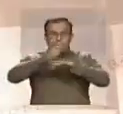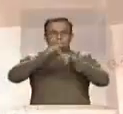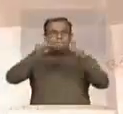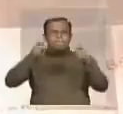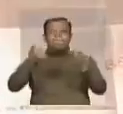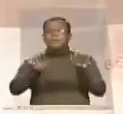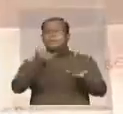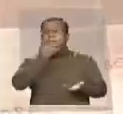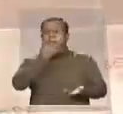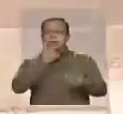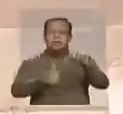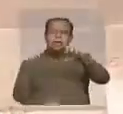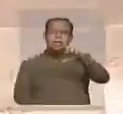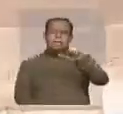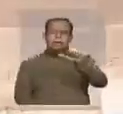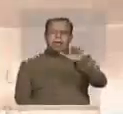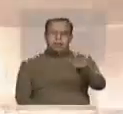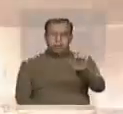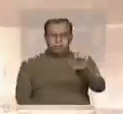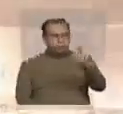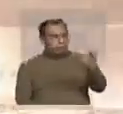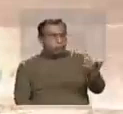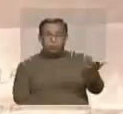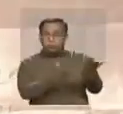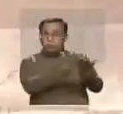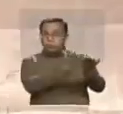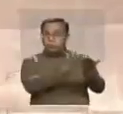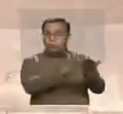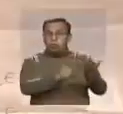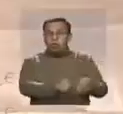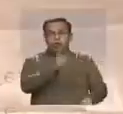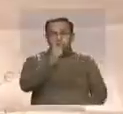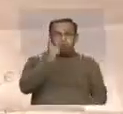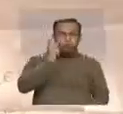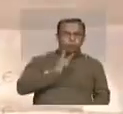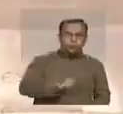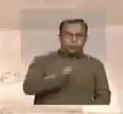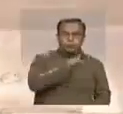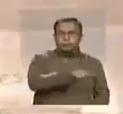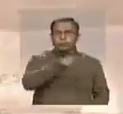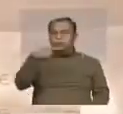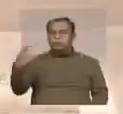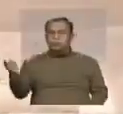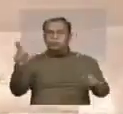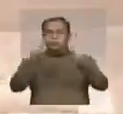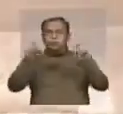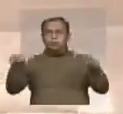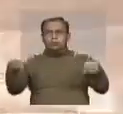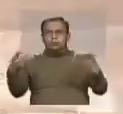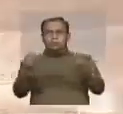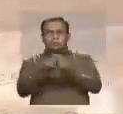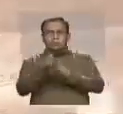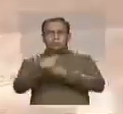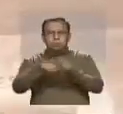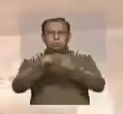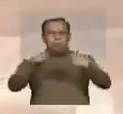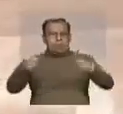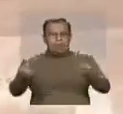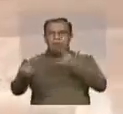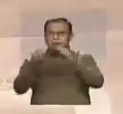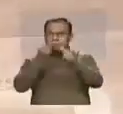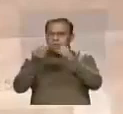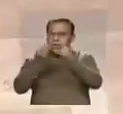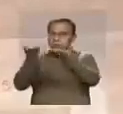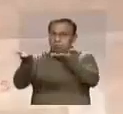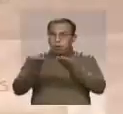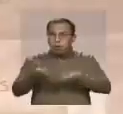el PAE, ya que si los niños no van a estudiar o solo van 2 días a la semana al colegio, no nos entregan refrigerios, la citamos a